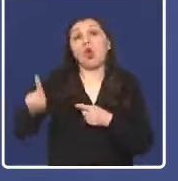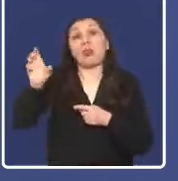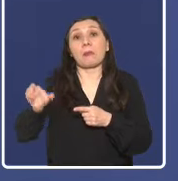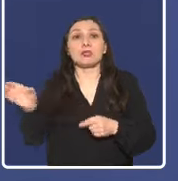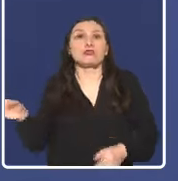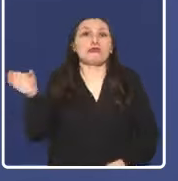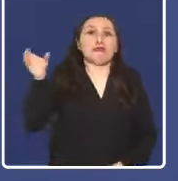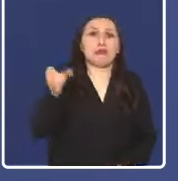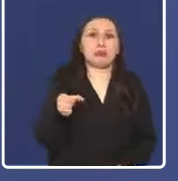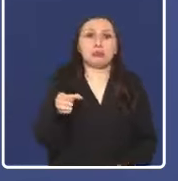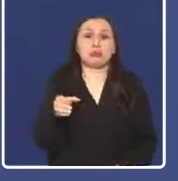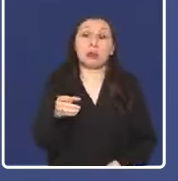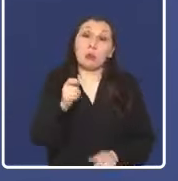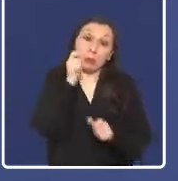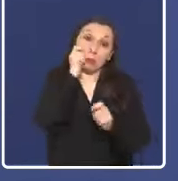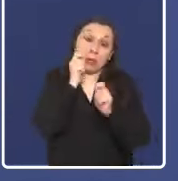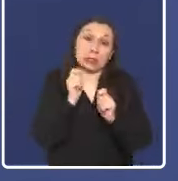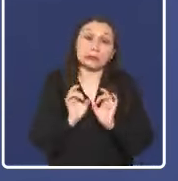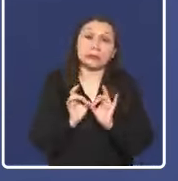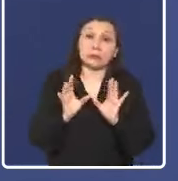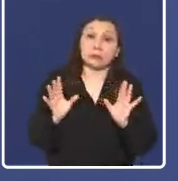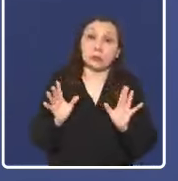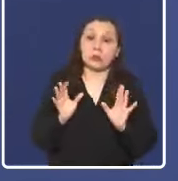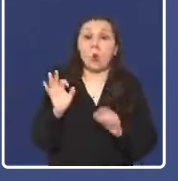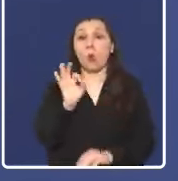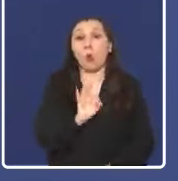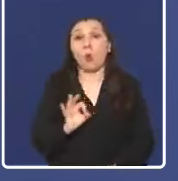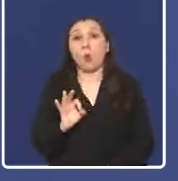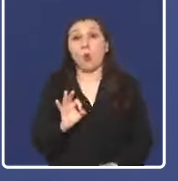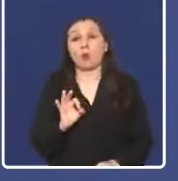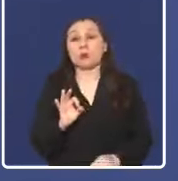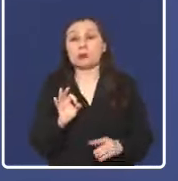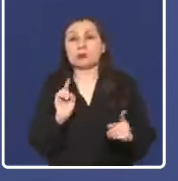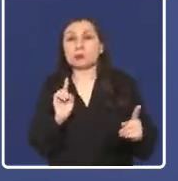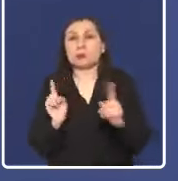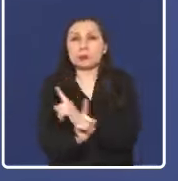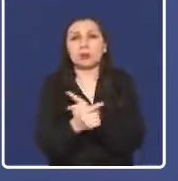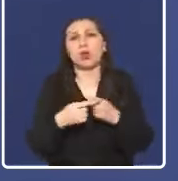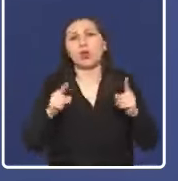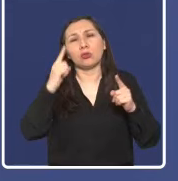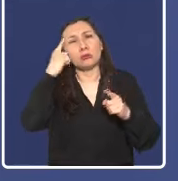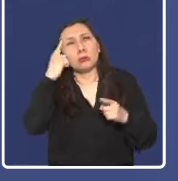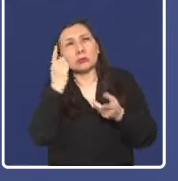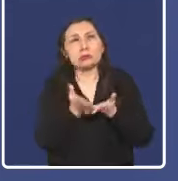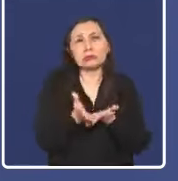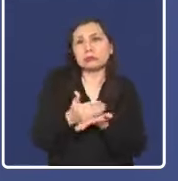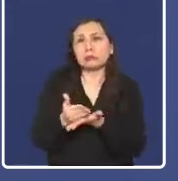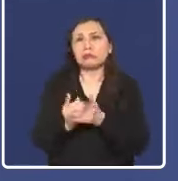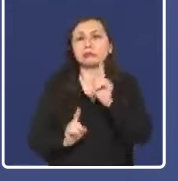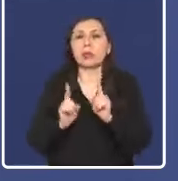persona, corriendo riesgos, quizás haciendo una jugada de otras características, pensando en algo que rompiera